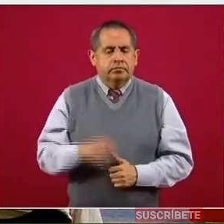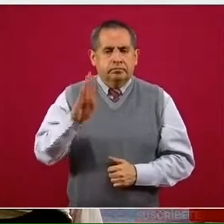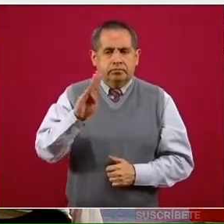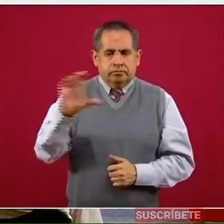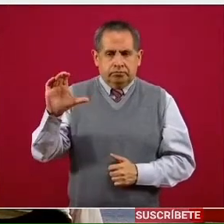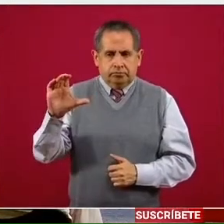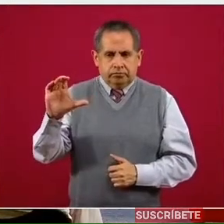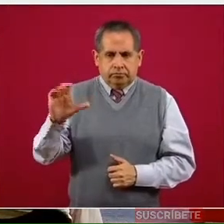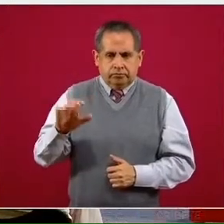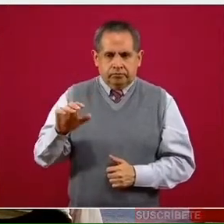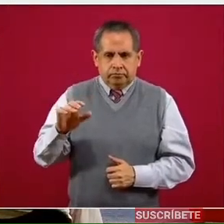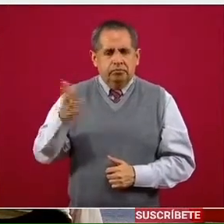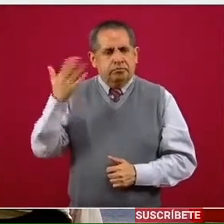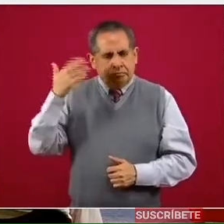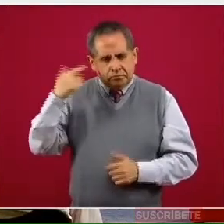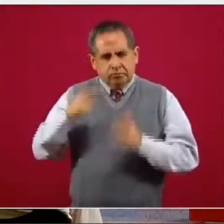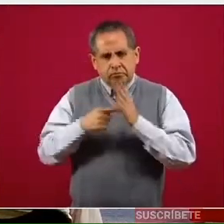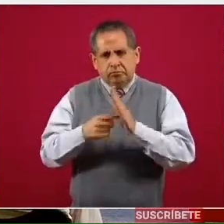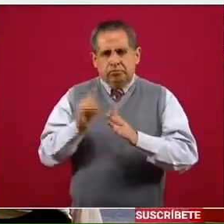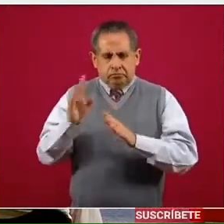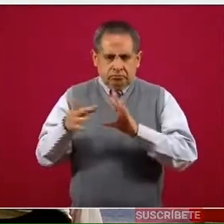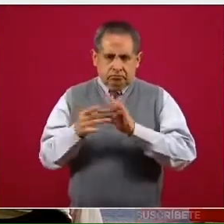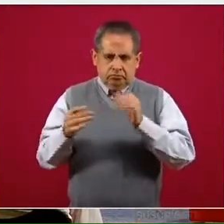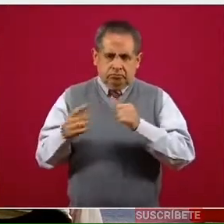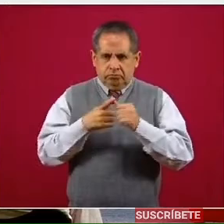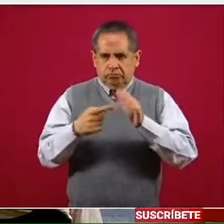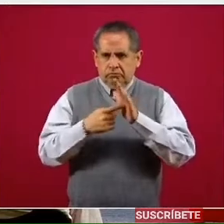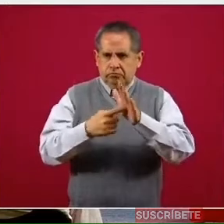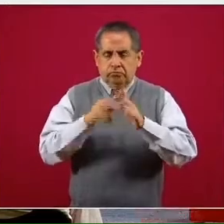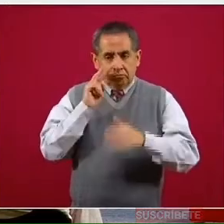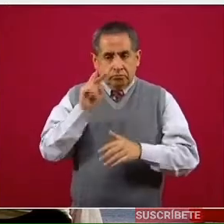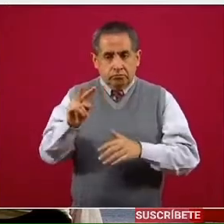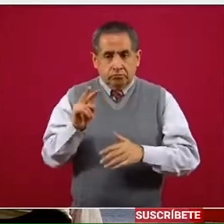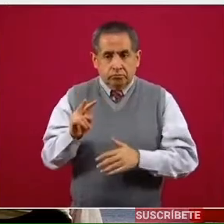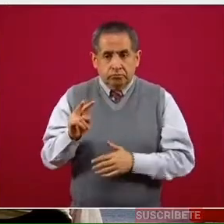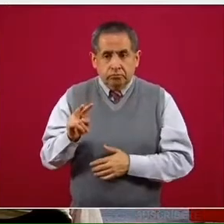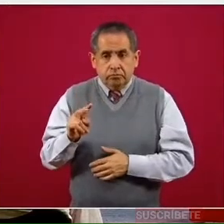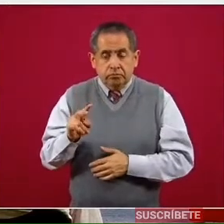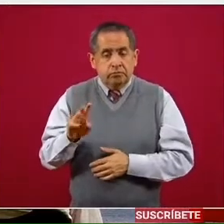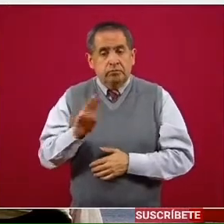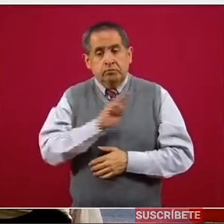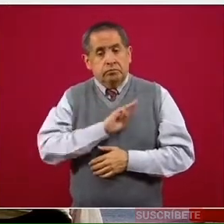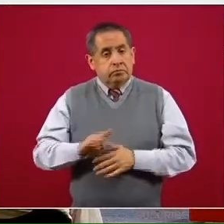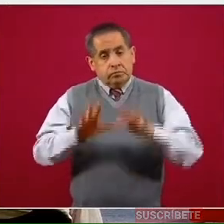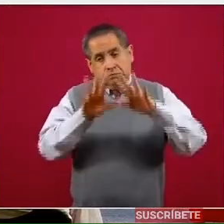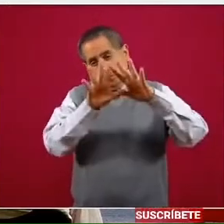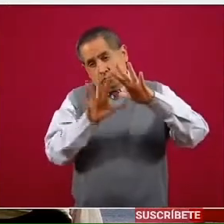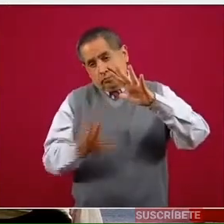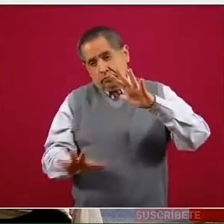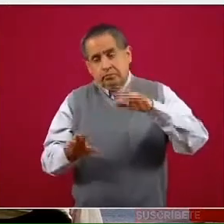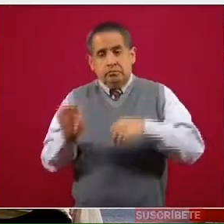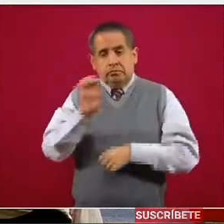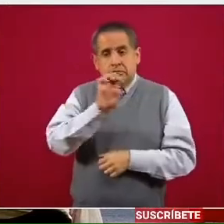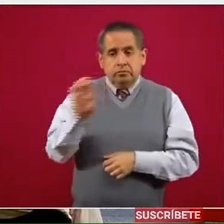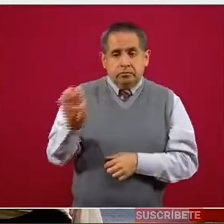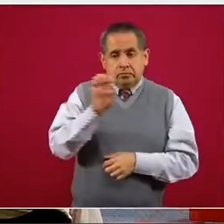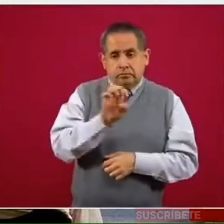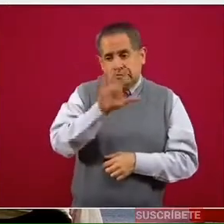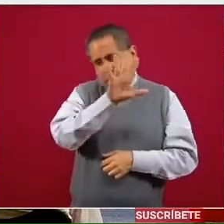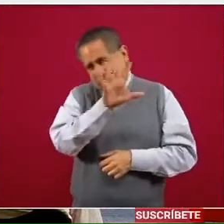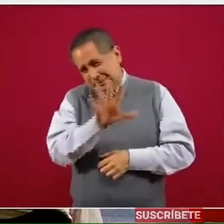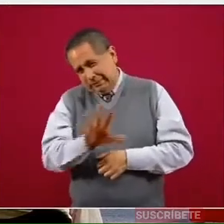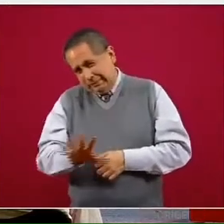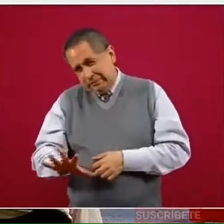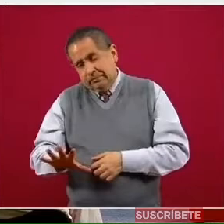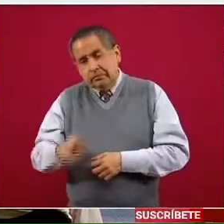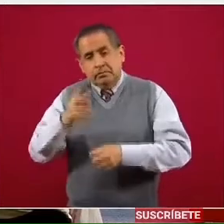Baja California, este ya lo habíamos presentado en el primer bloque. Vemos que el municipio, el extenso municipio de Ensenada, en este